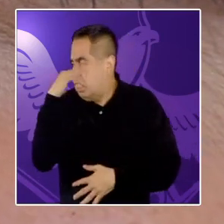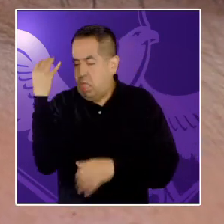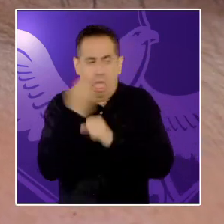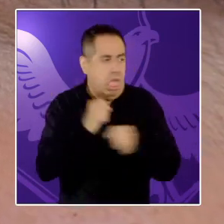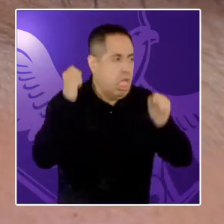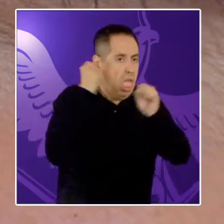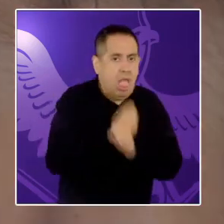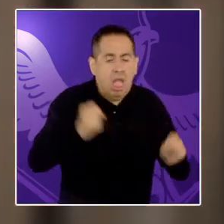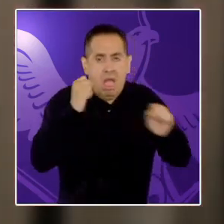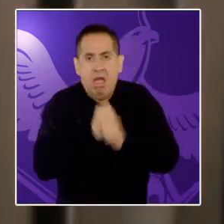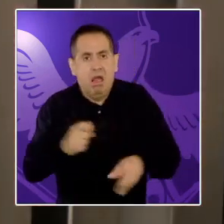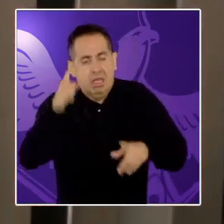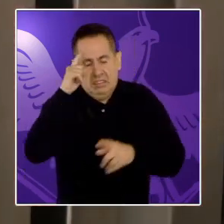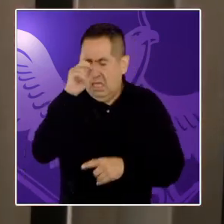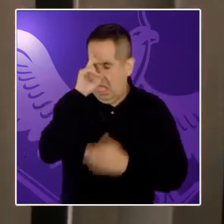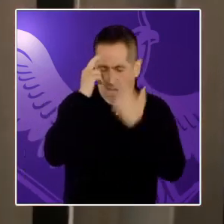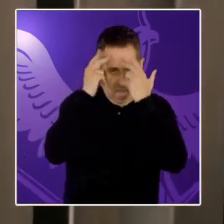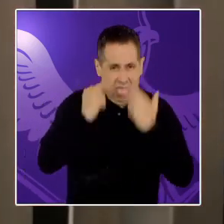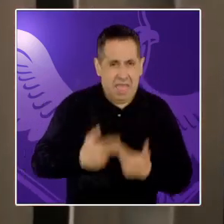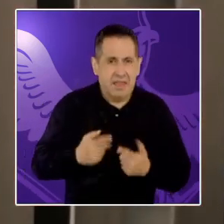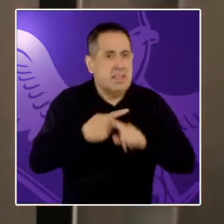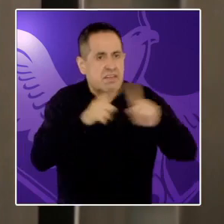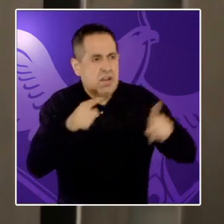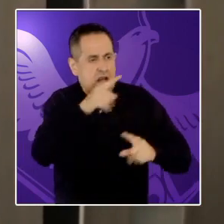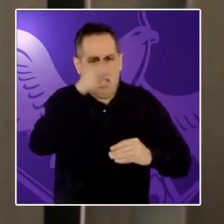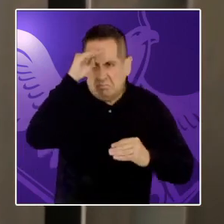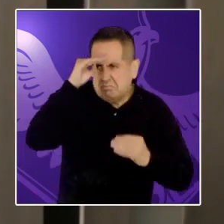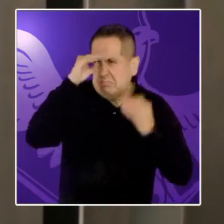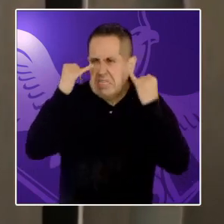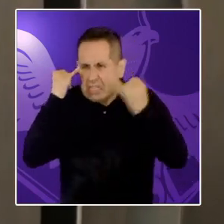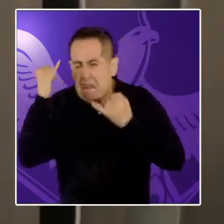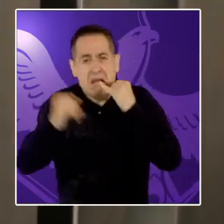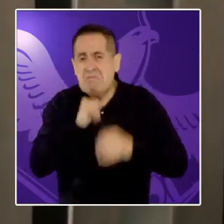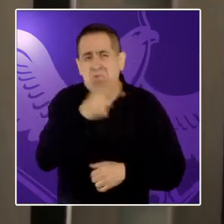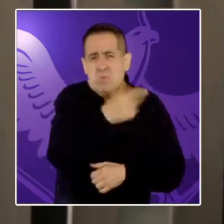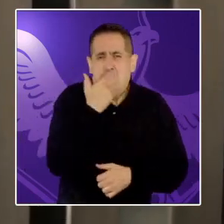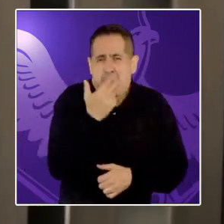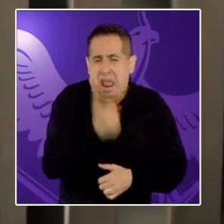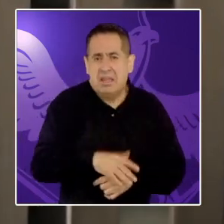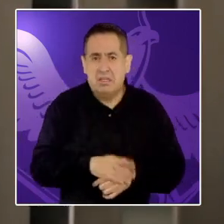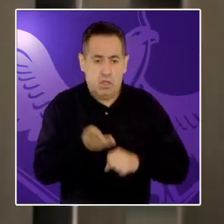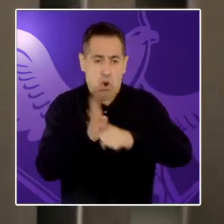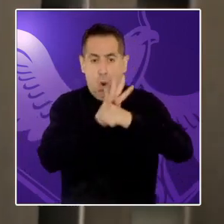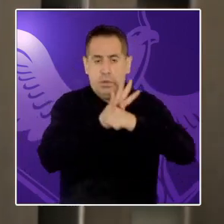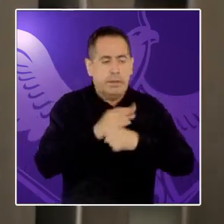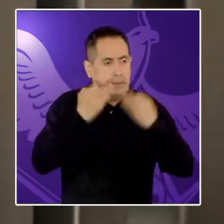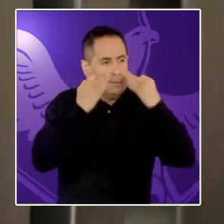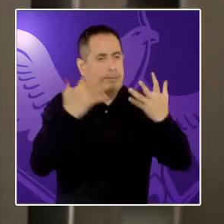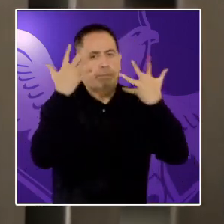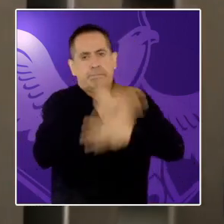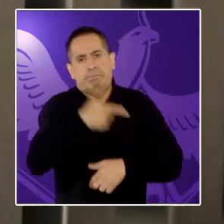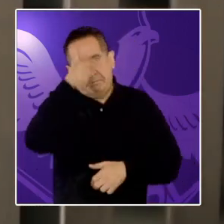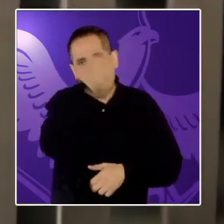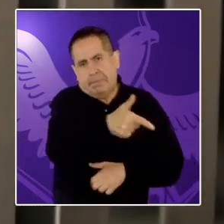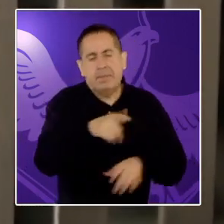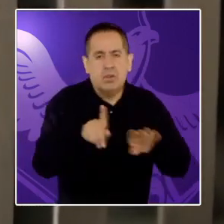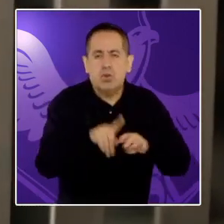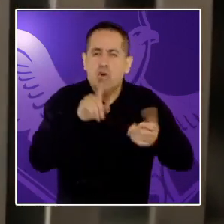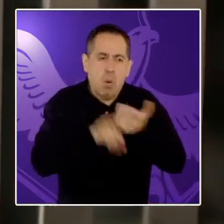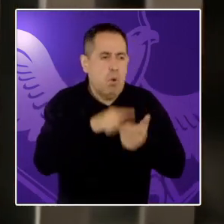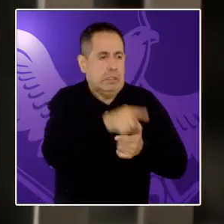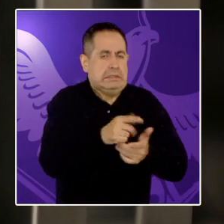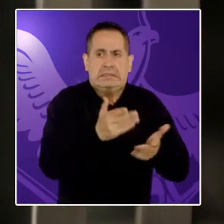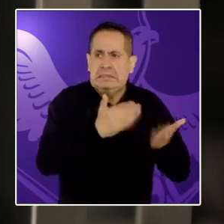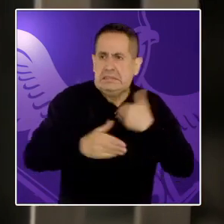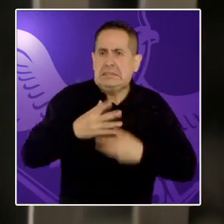aburrimiento crónico que producen las cárceles es contrario a una actitud reflexiva, crítica y creativa. Entonces el COVID nos demuestra que para